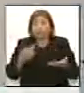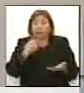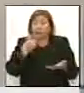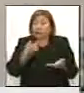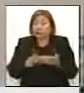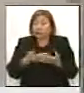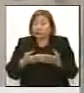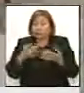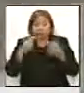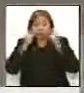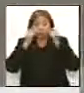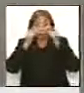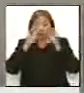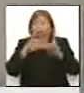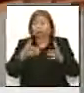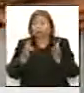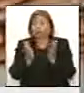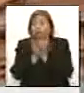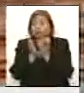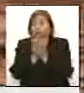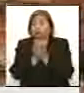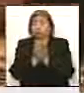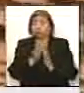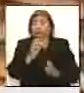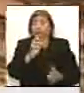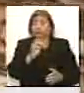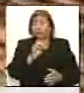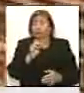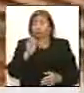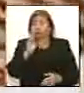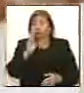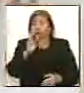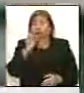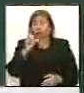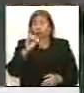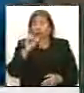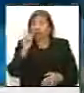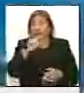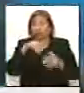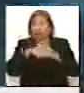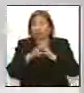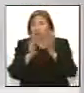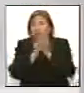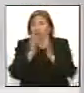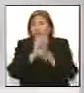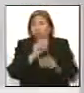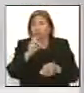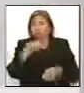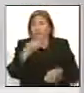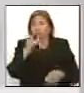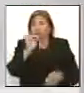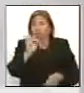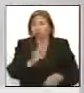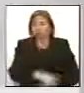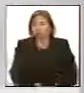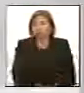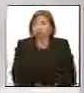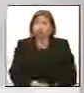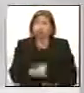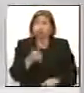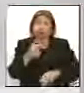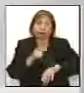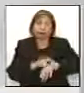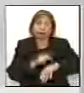la emblemática institución educativa Libertador Simón Bolívar, declarada inhabitable desde el 2008. En otro